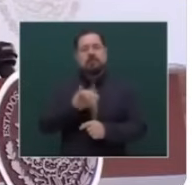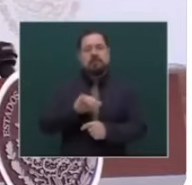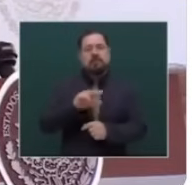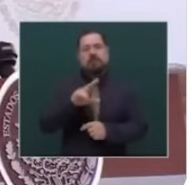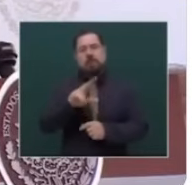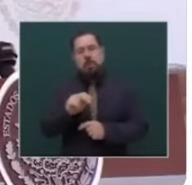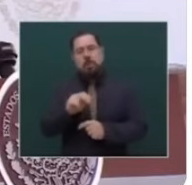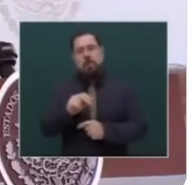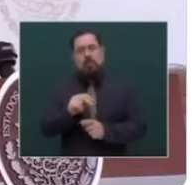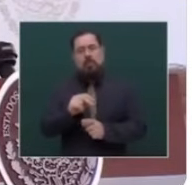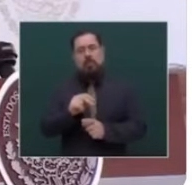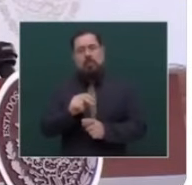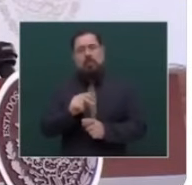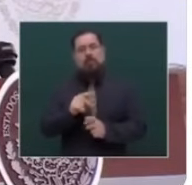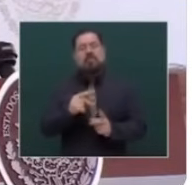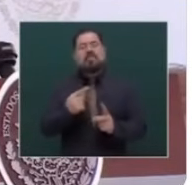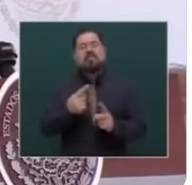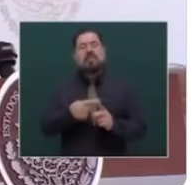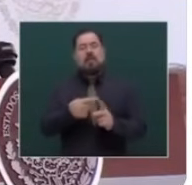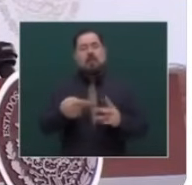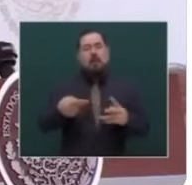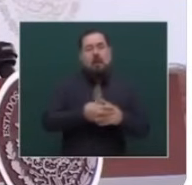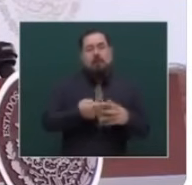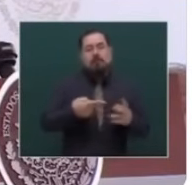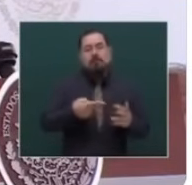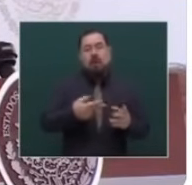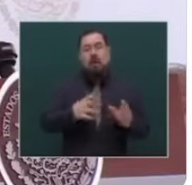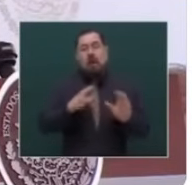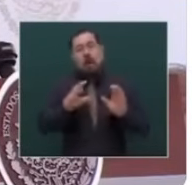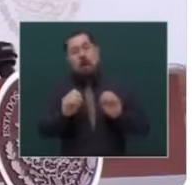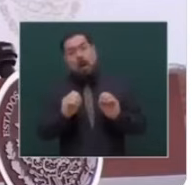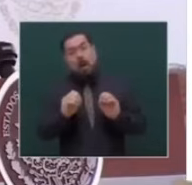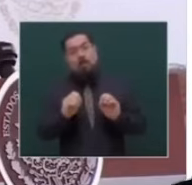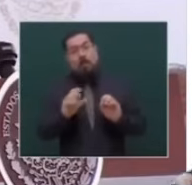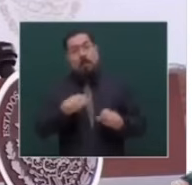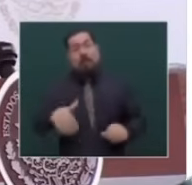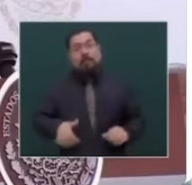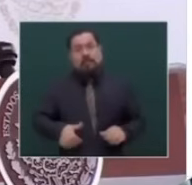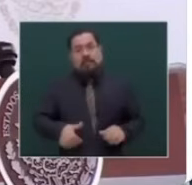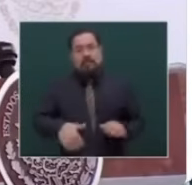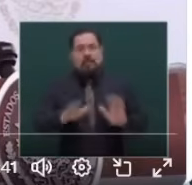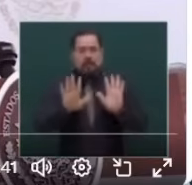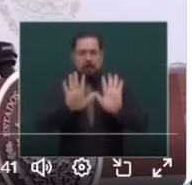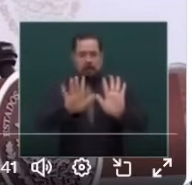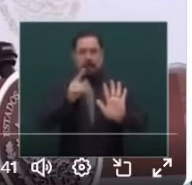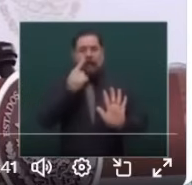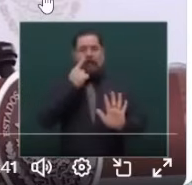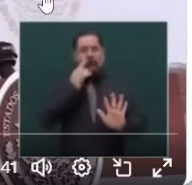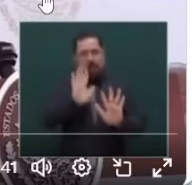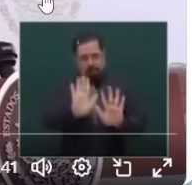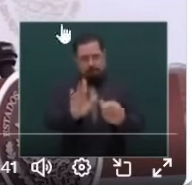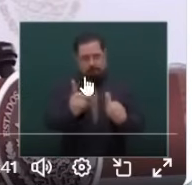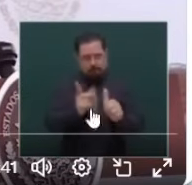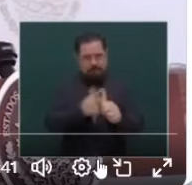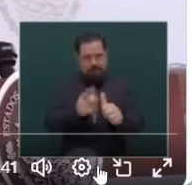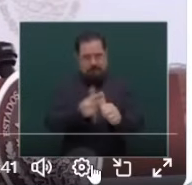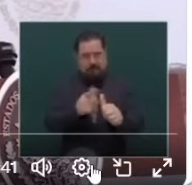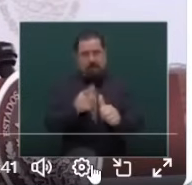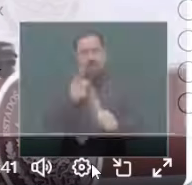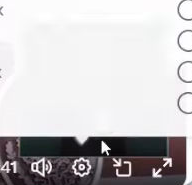de un homicidio o fue algún accidente. Veamos primero, antes de dar